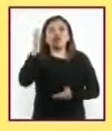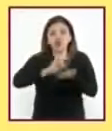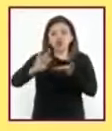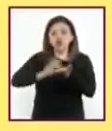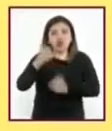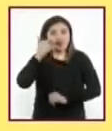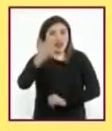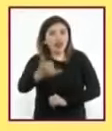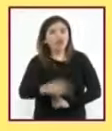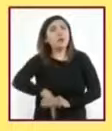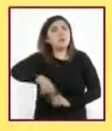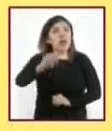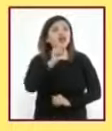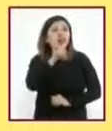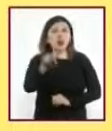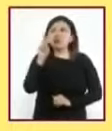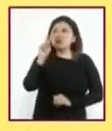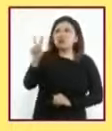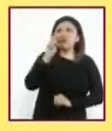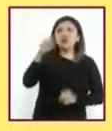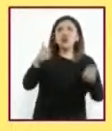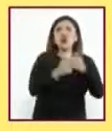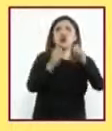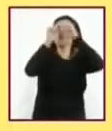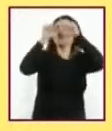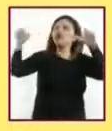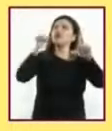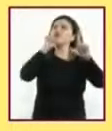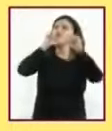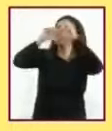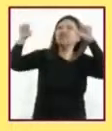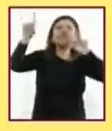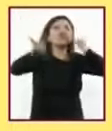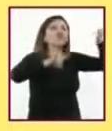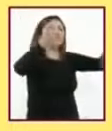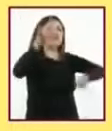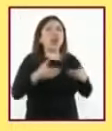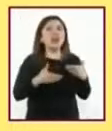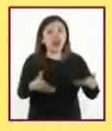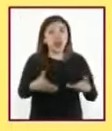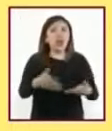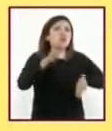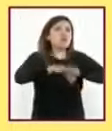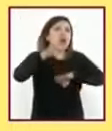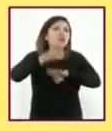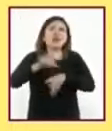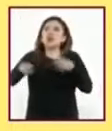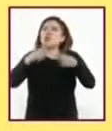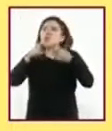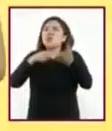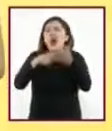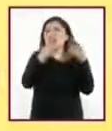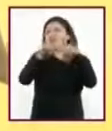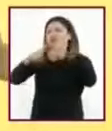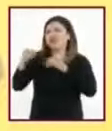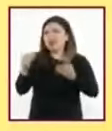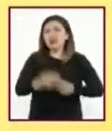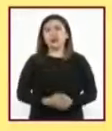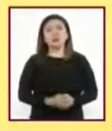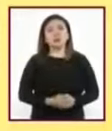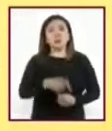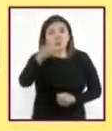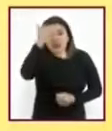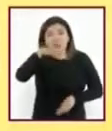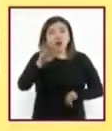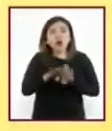celular. Pero también lo vemos en los anuncios y letreros en la calle, entre otros muchos lugares. Para saber más sobre